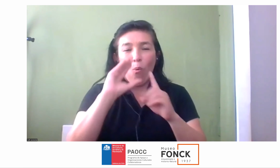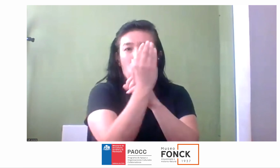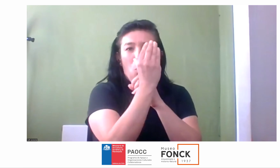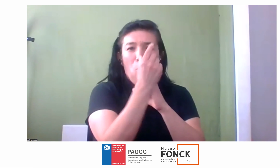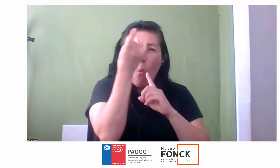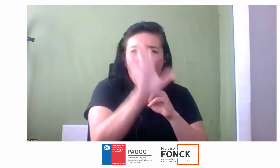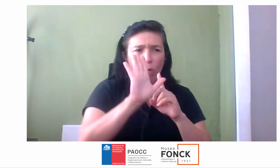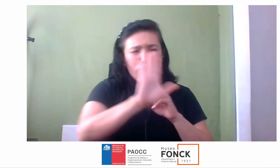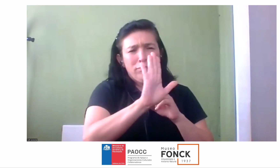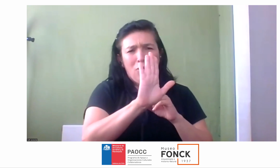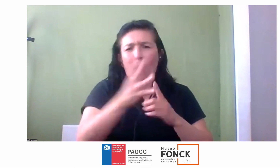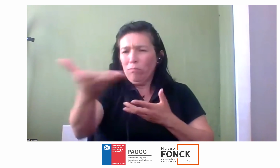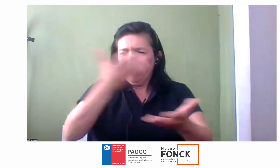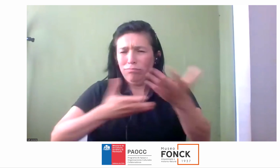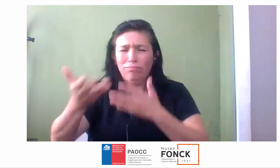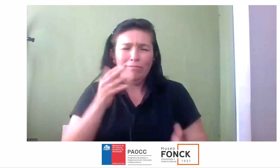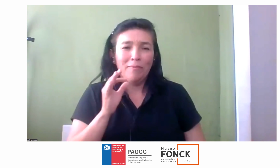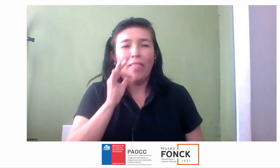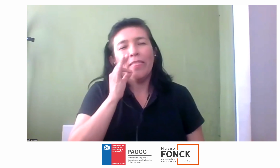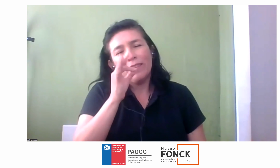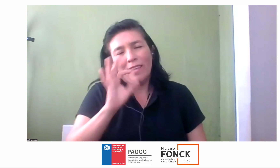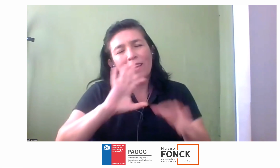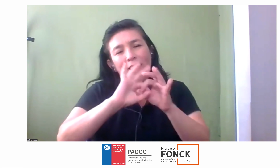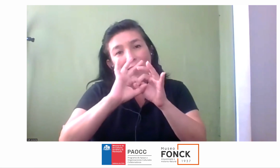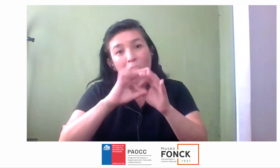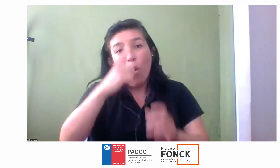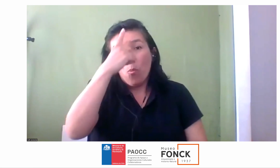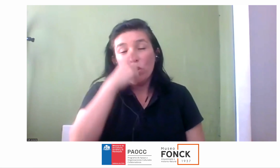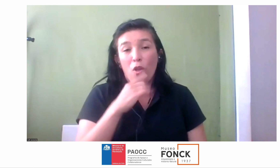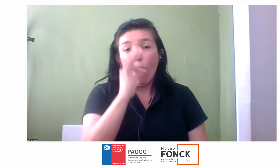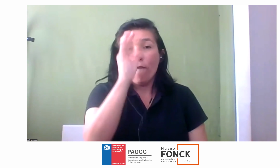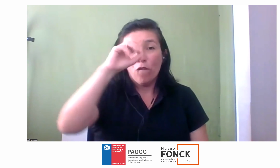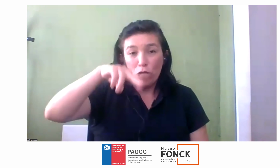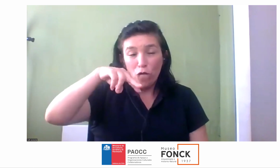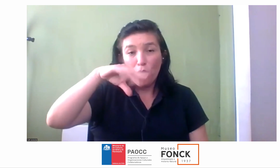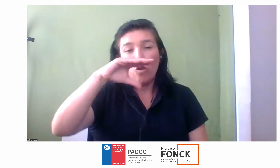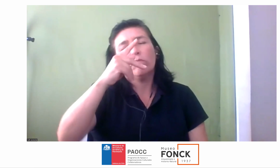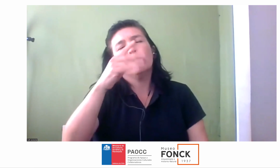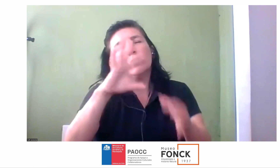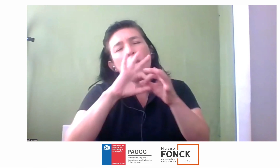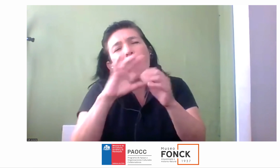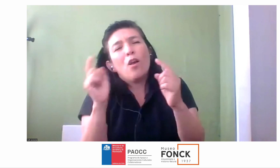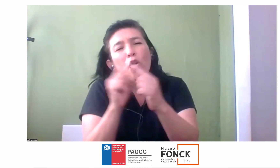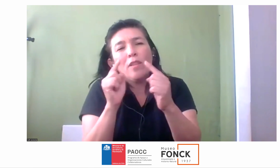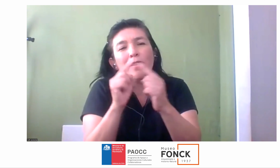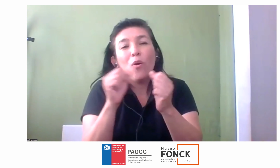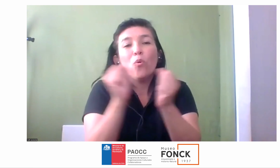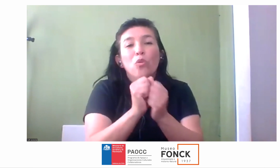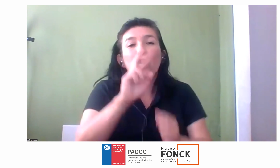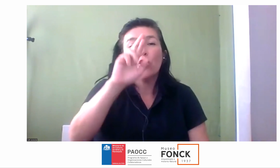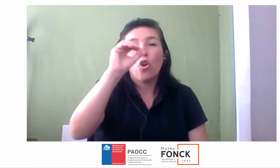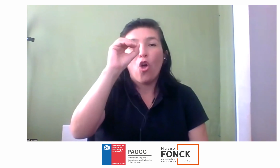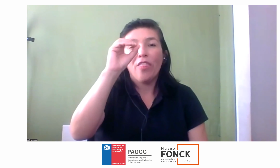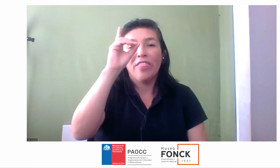Dar las gracias. Como Museo FONC estamos muy agradecidos de este contacto con Rodrigo, Ignacio